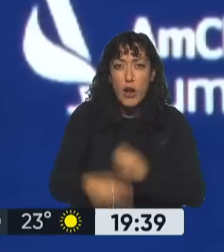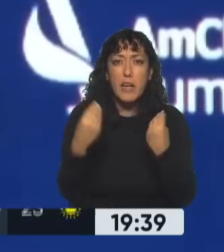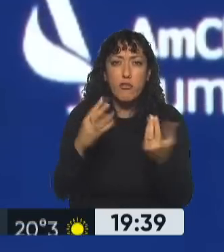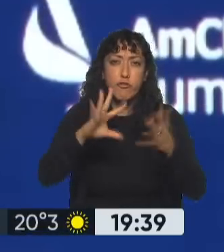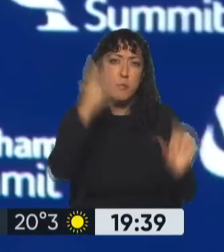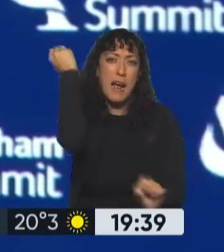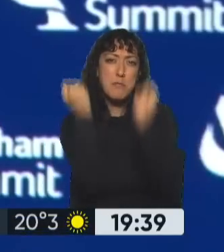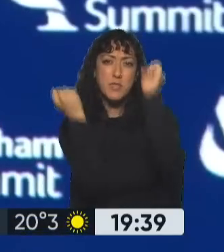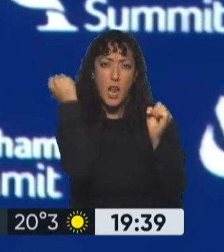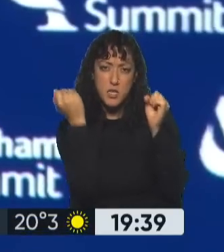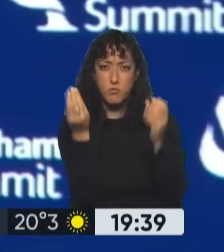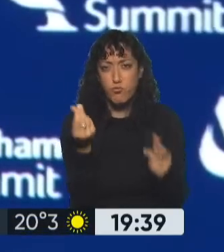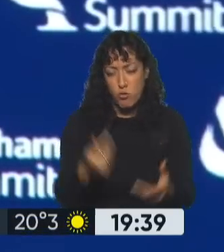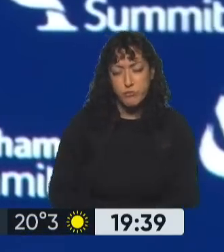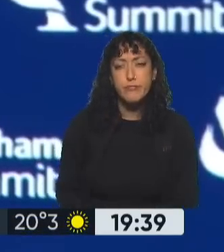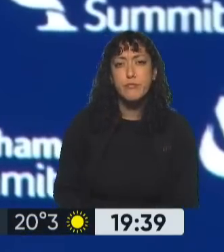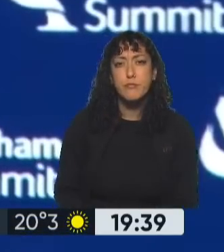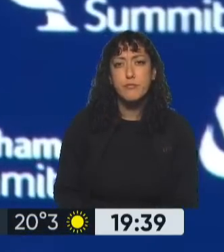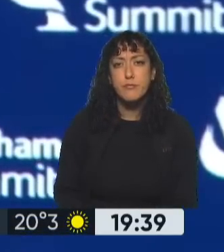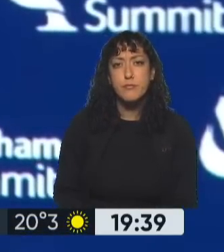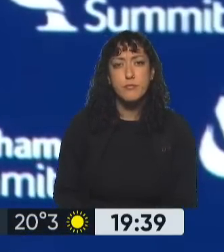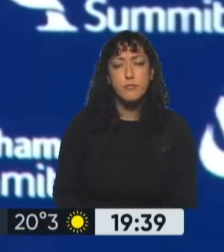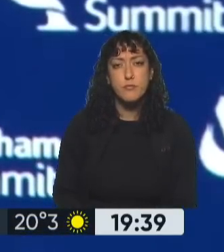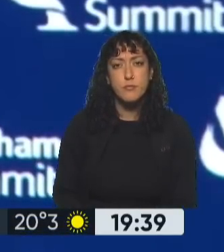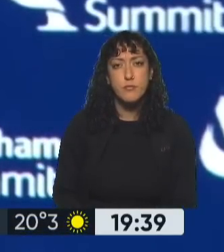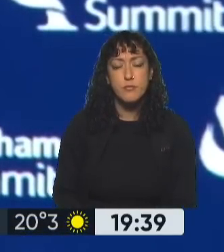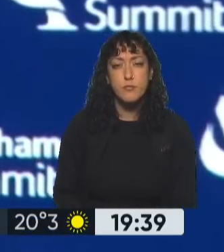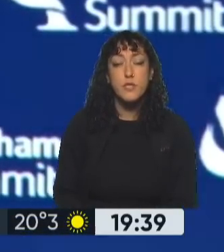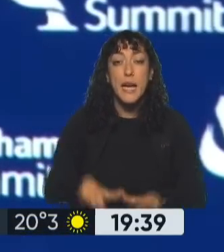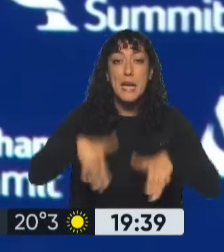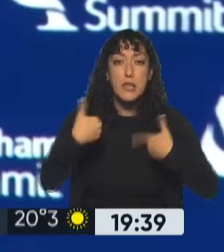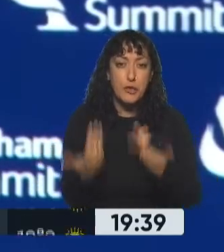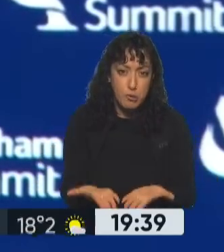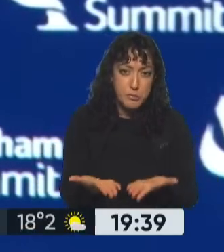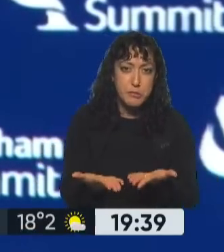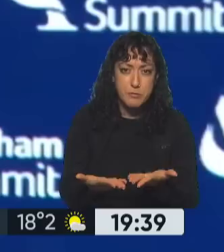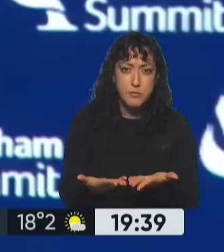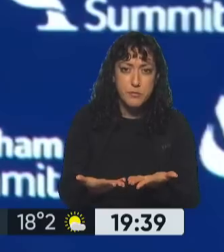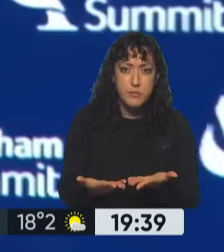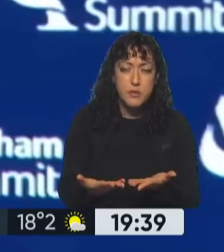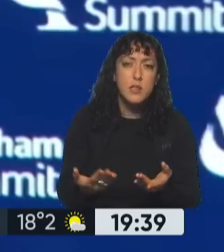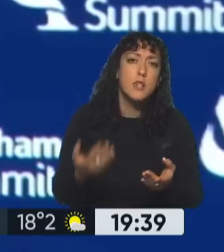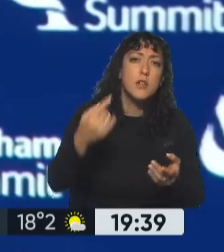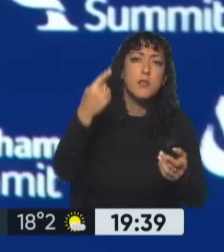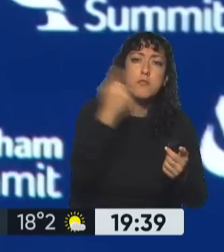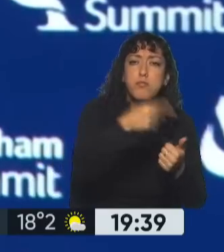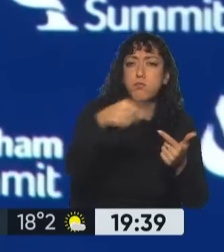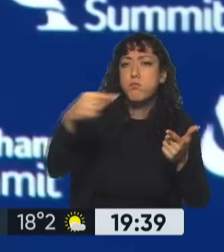capitalismo. Entonces, más allá de las diferencias de matices,